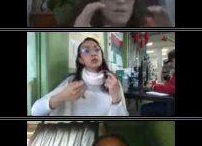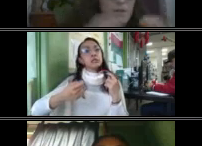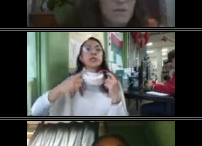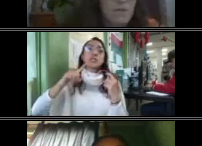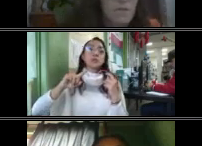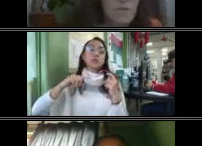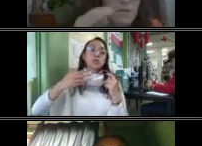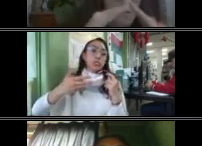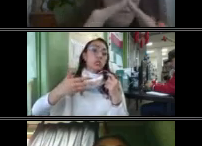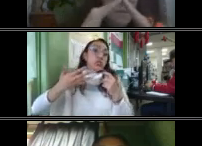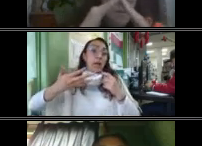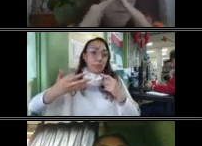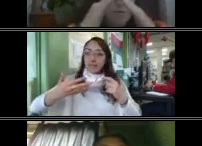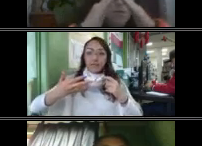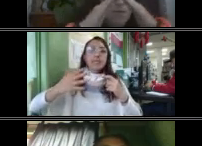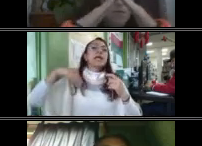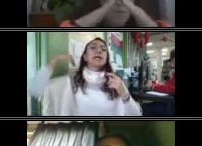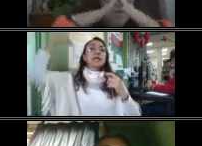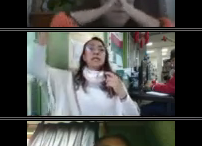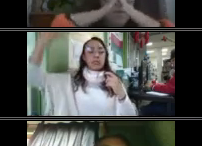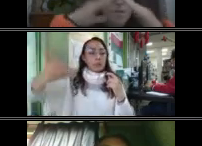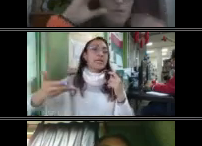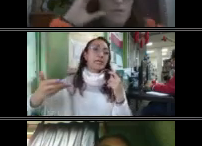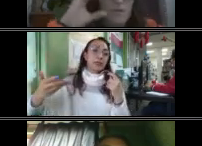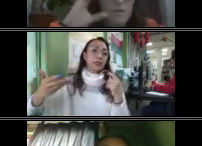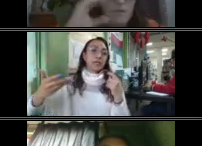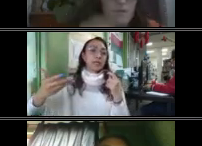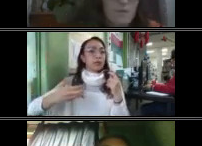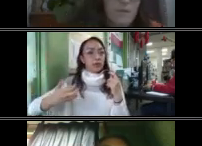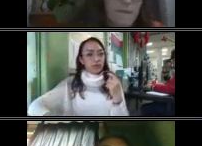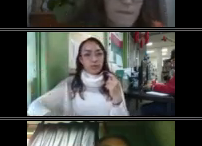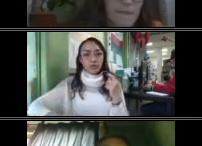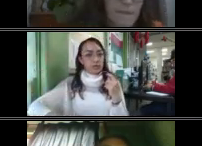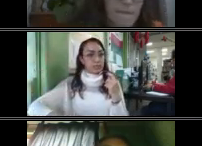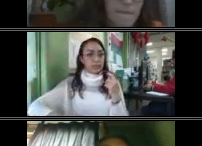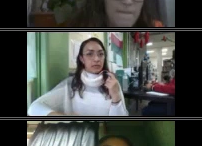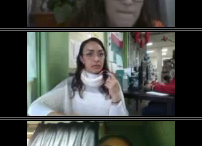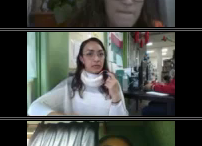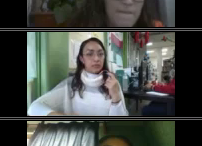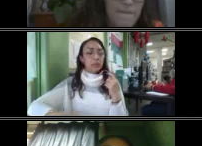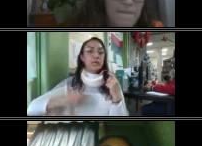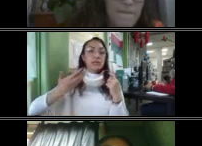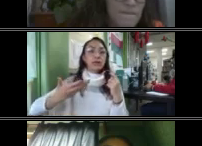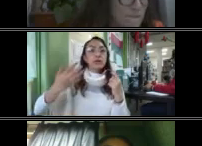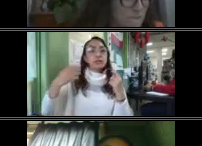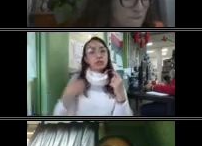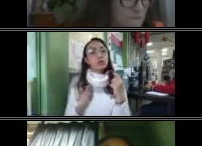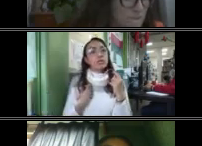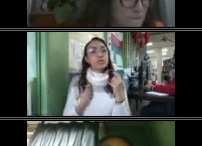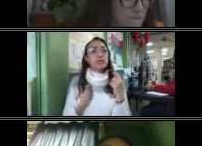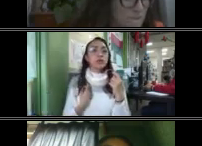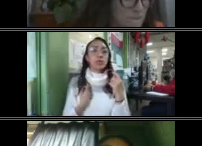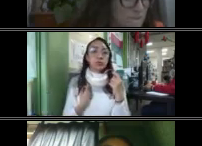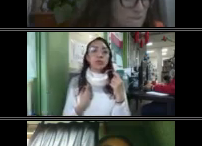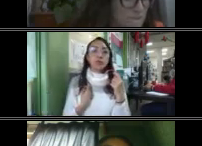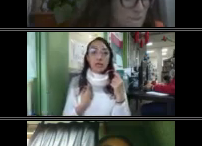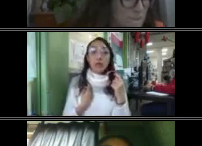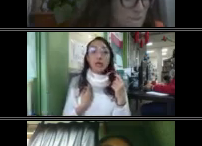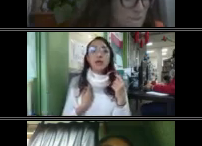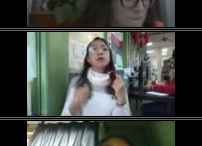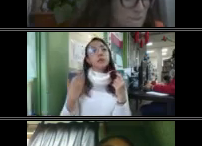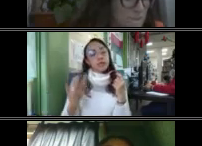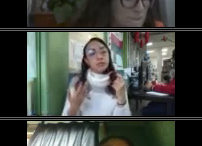estos errores que después los chicos aprenden y replican afuera, pero afuera no les entienden, porque es algo que estoy utilizando